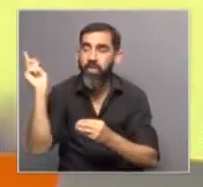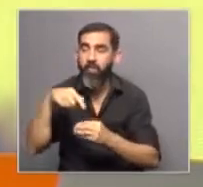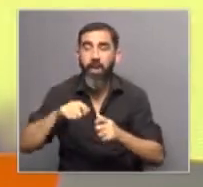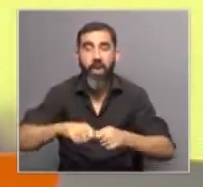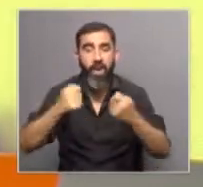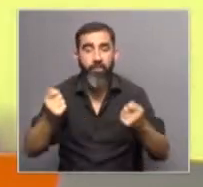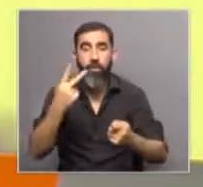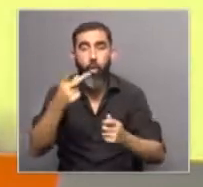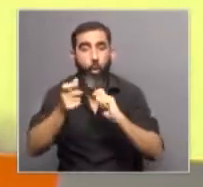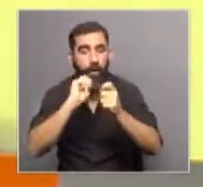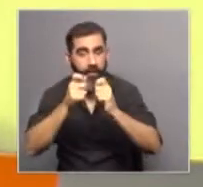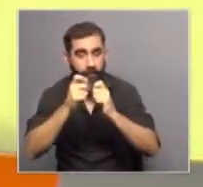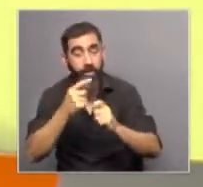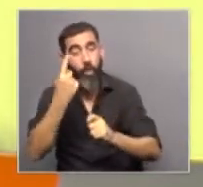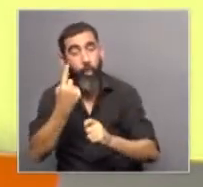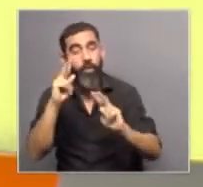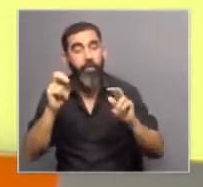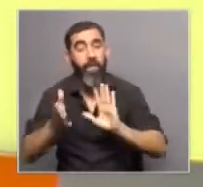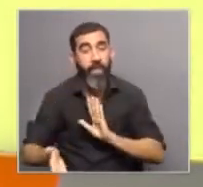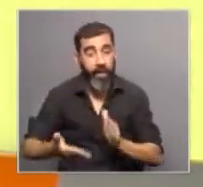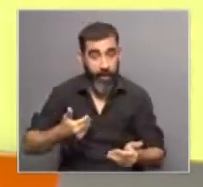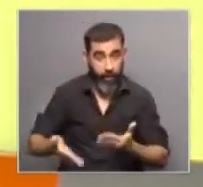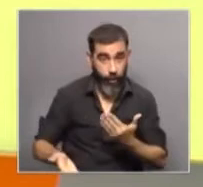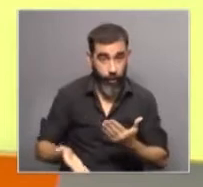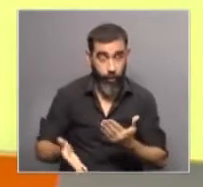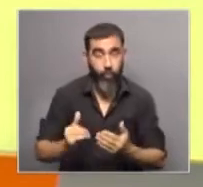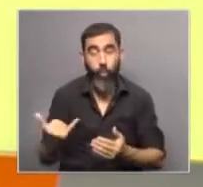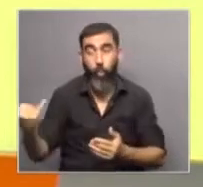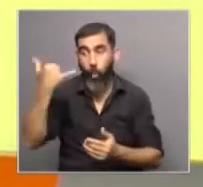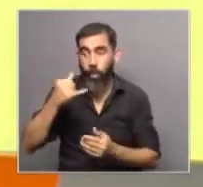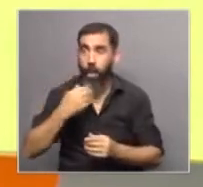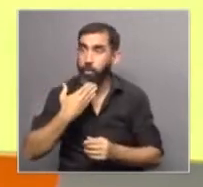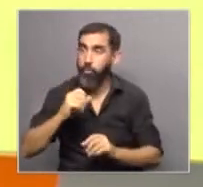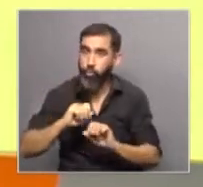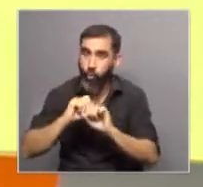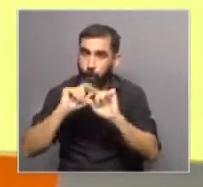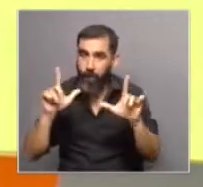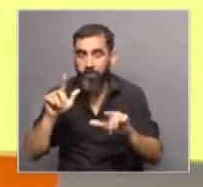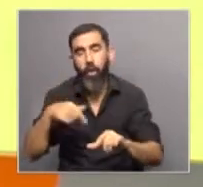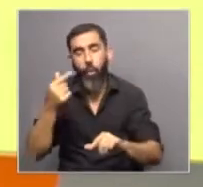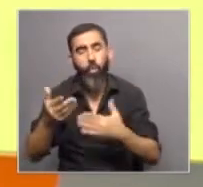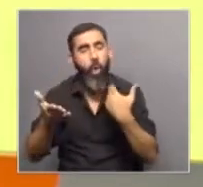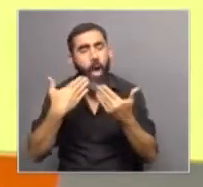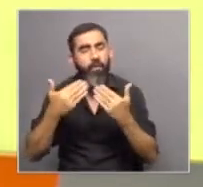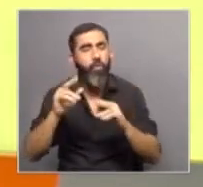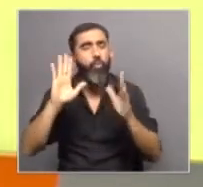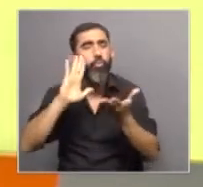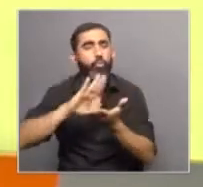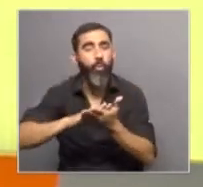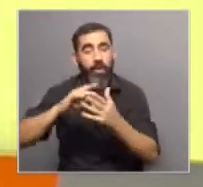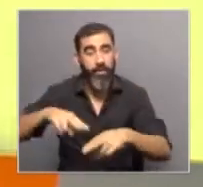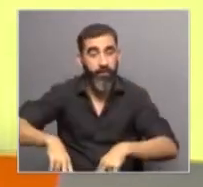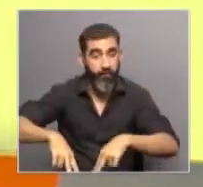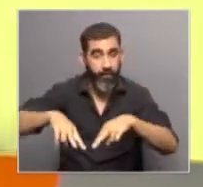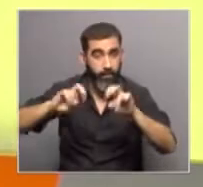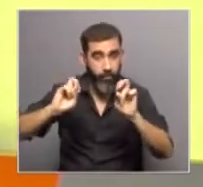ella le hicieron 2 notas, una con una visión de género que nos contaba que la sorprendió mucho y otra hablando justamente de su investigación que